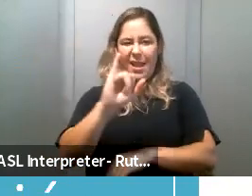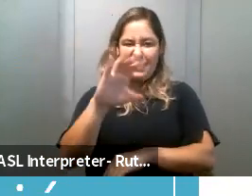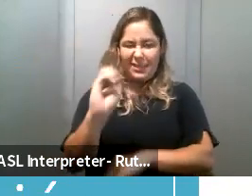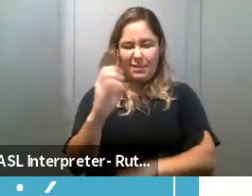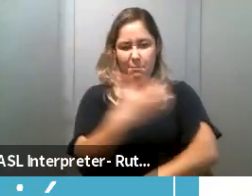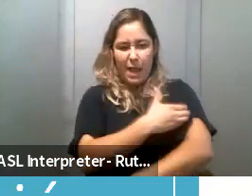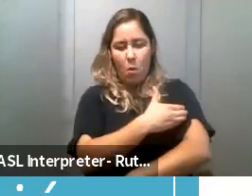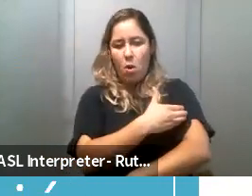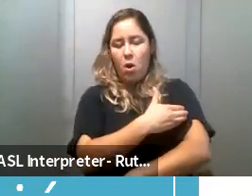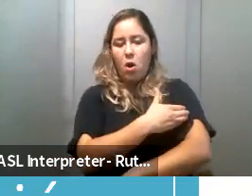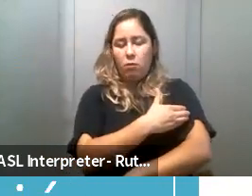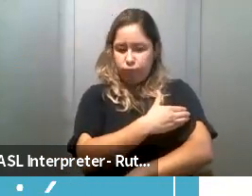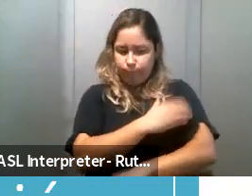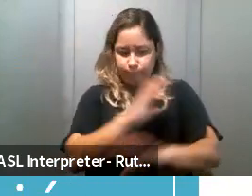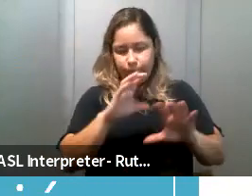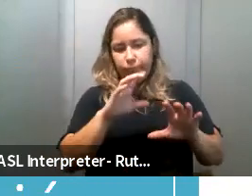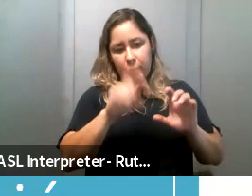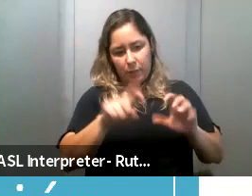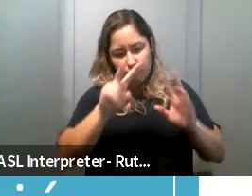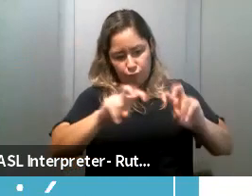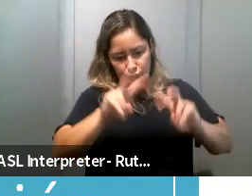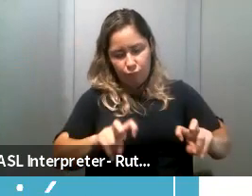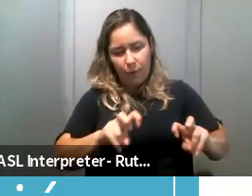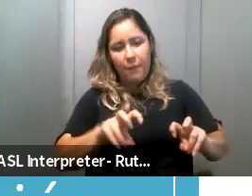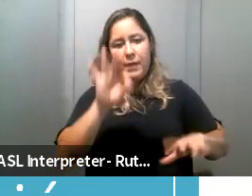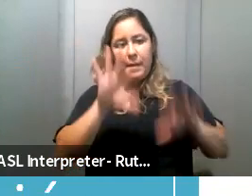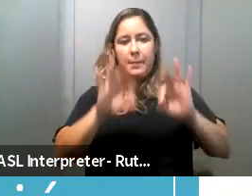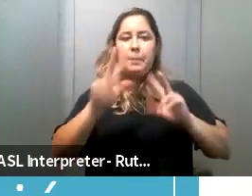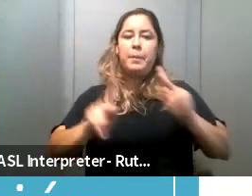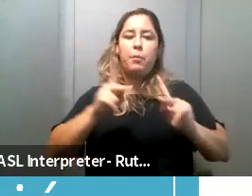así en el nivel federal. Entonces sí es,